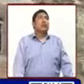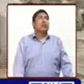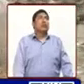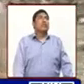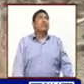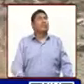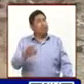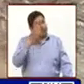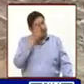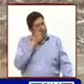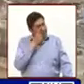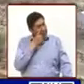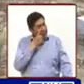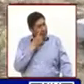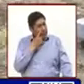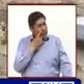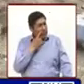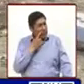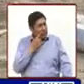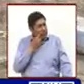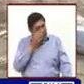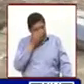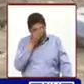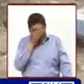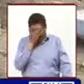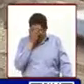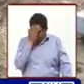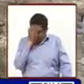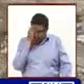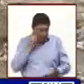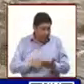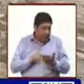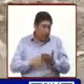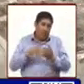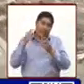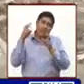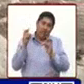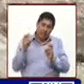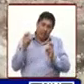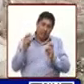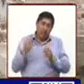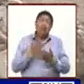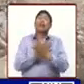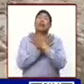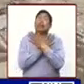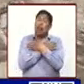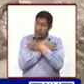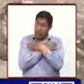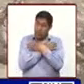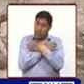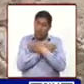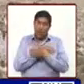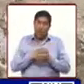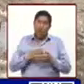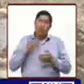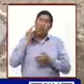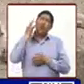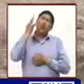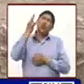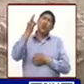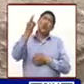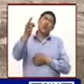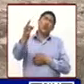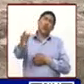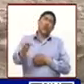Es triste tomar estas determinaciones, debido a que este cementerio, se dice, se va a modernizar en un futuro y